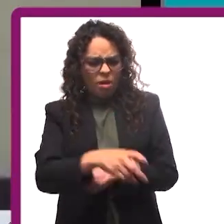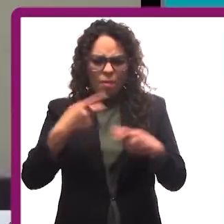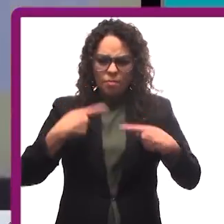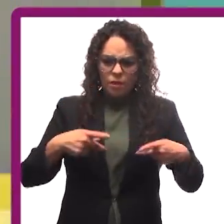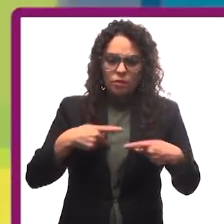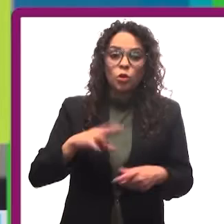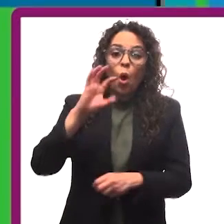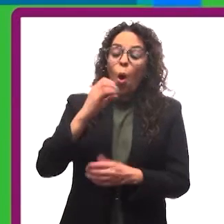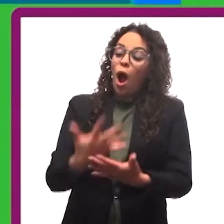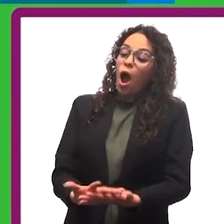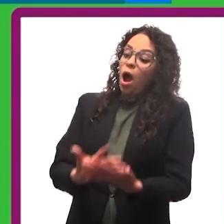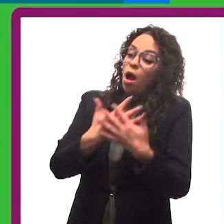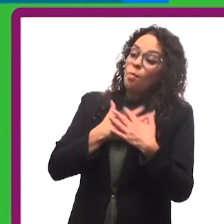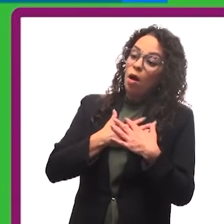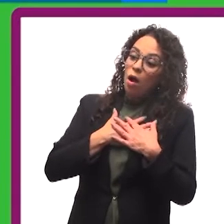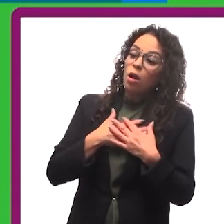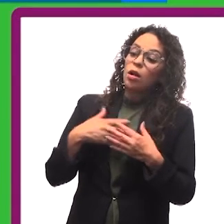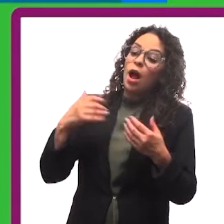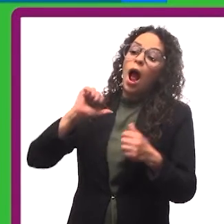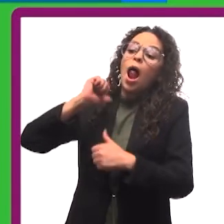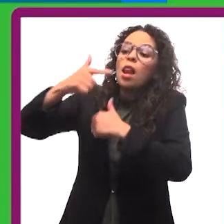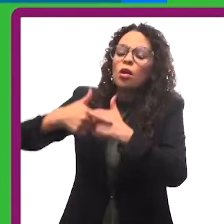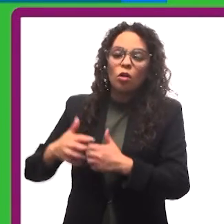algo igualmente.